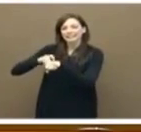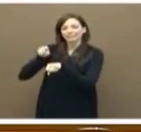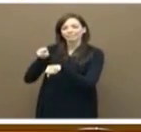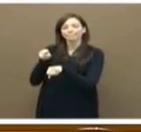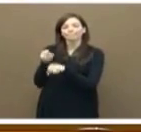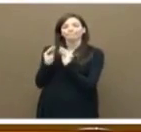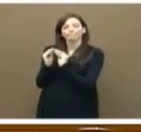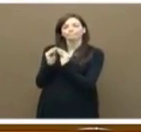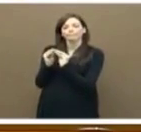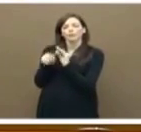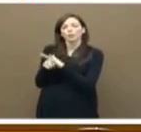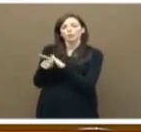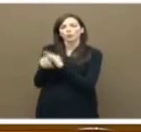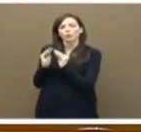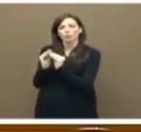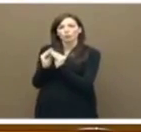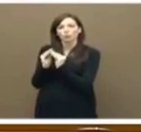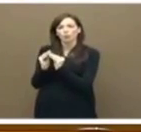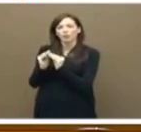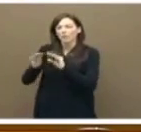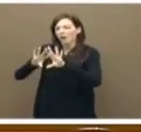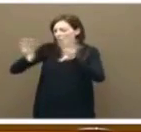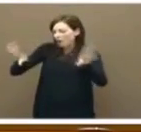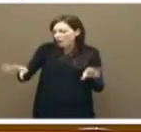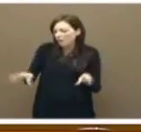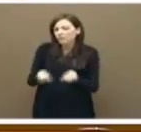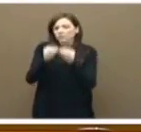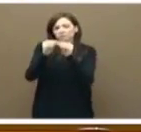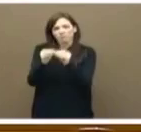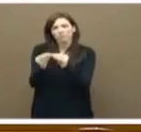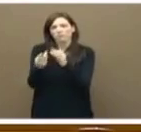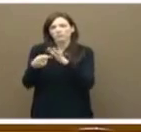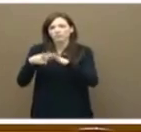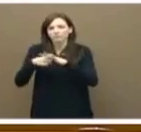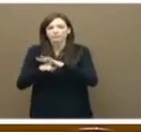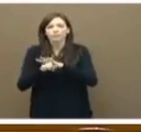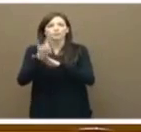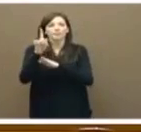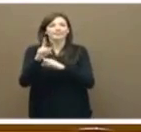una perspectiva integral el régimen de desarrollo de los